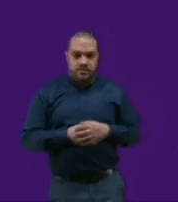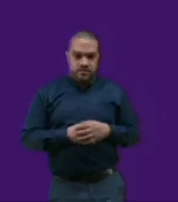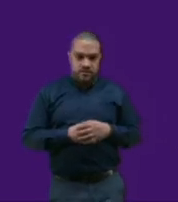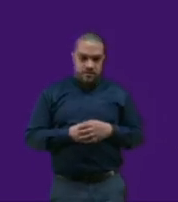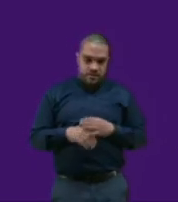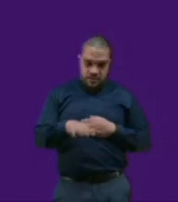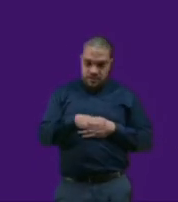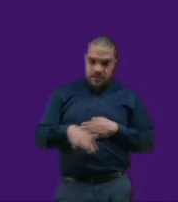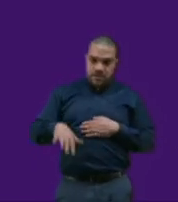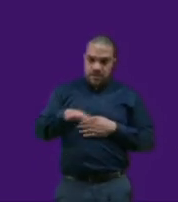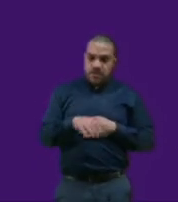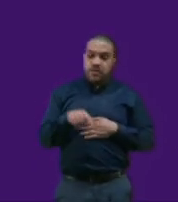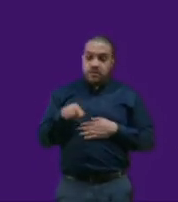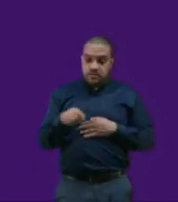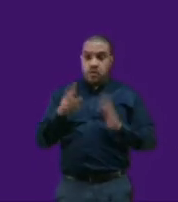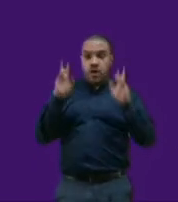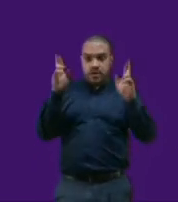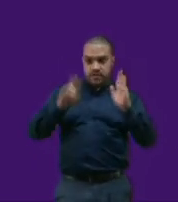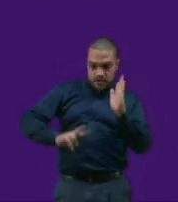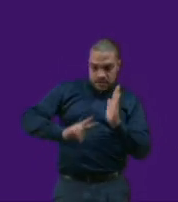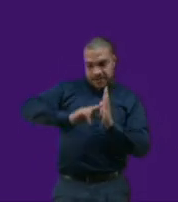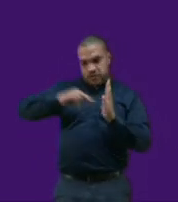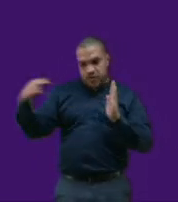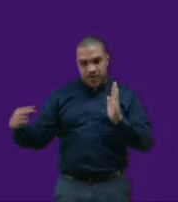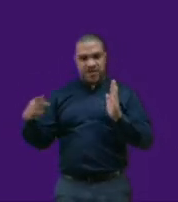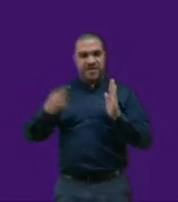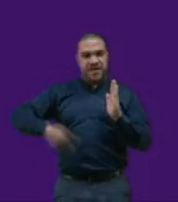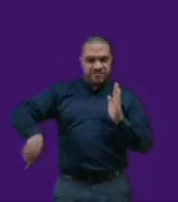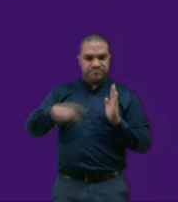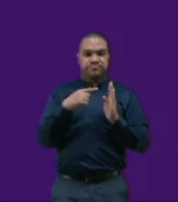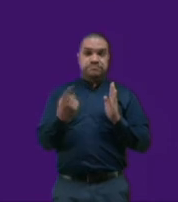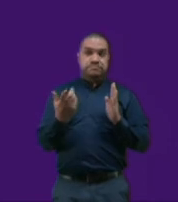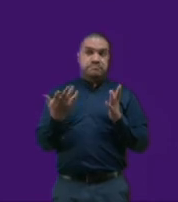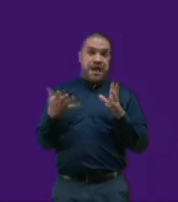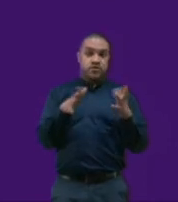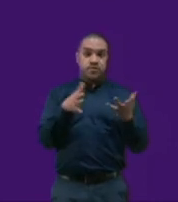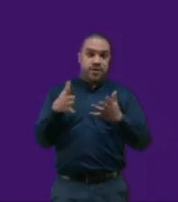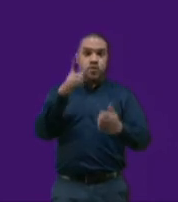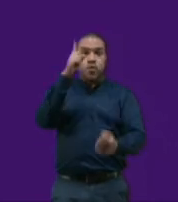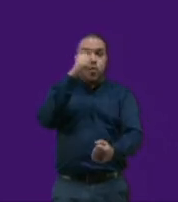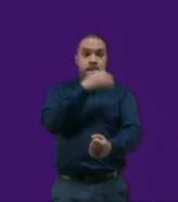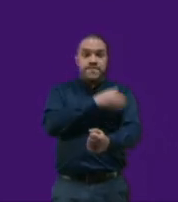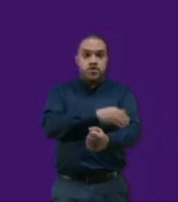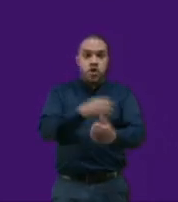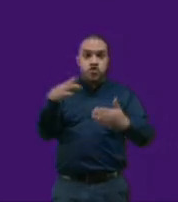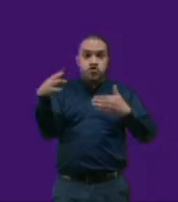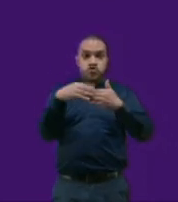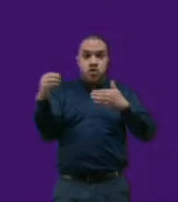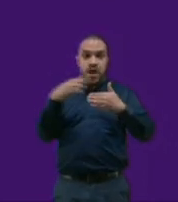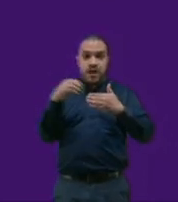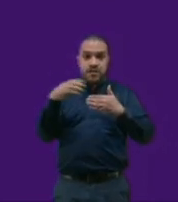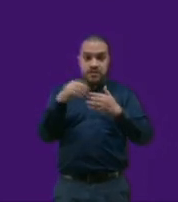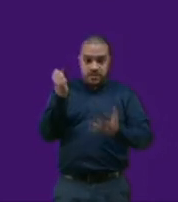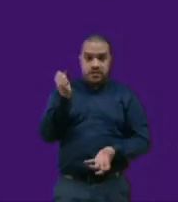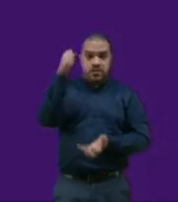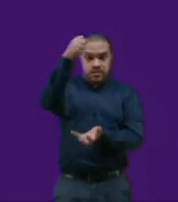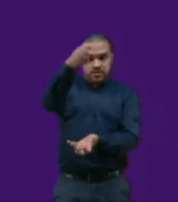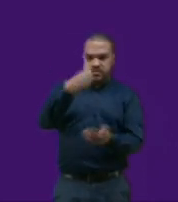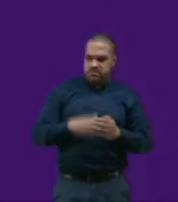toda esta tecnología, necesitamos aproximadamente $1,000,000. ¿Cómo poder llegar a un